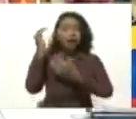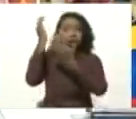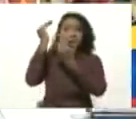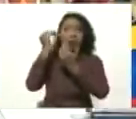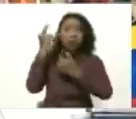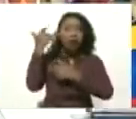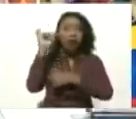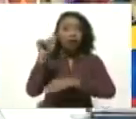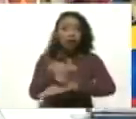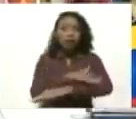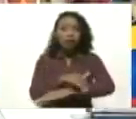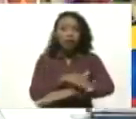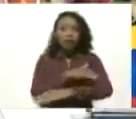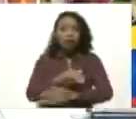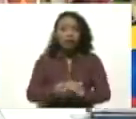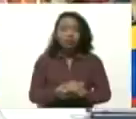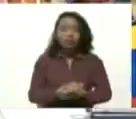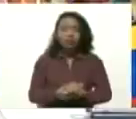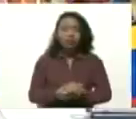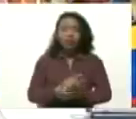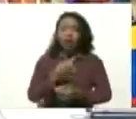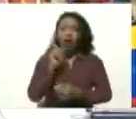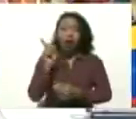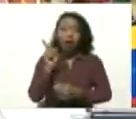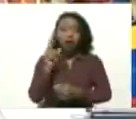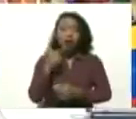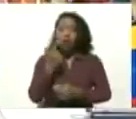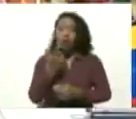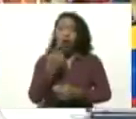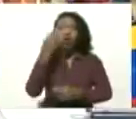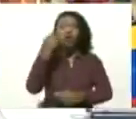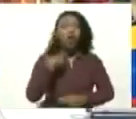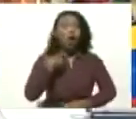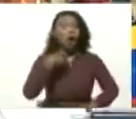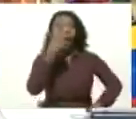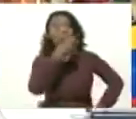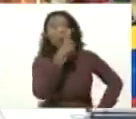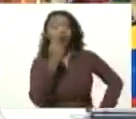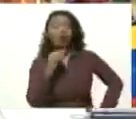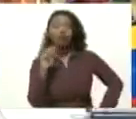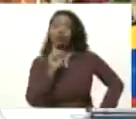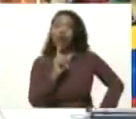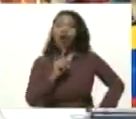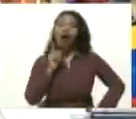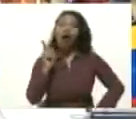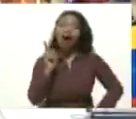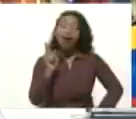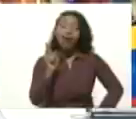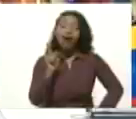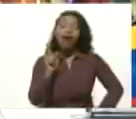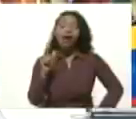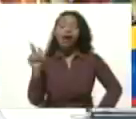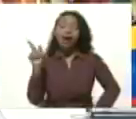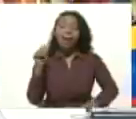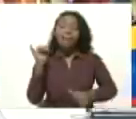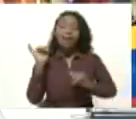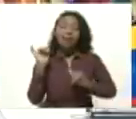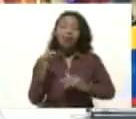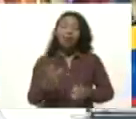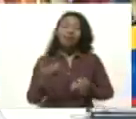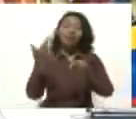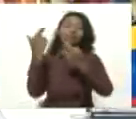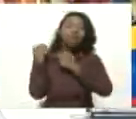calle. Él no salió a prometer nada, él salió a comprometerse a construir un nuevo país.